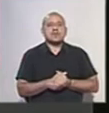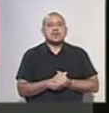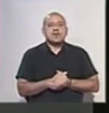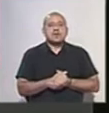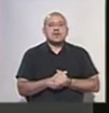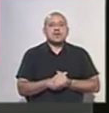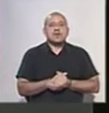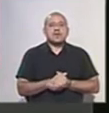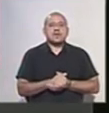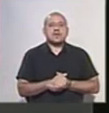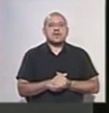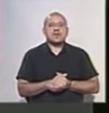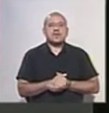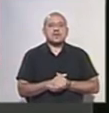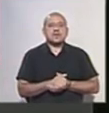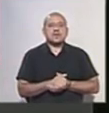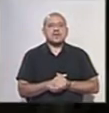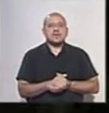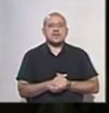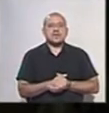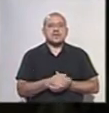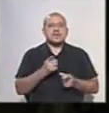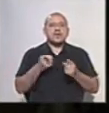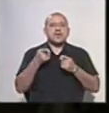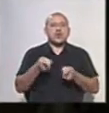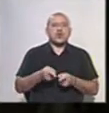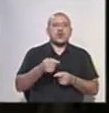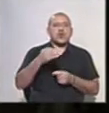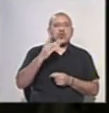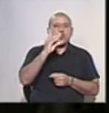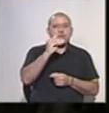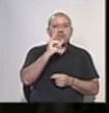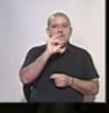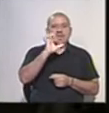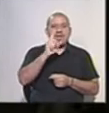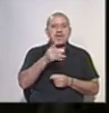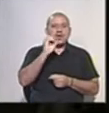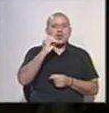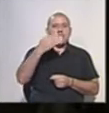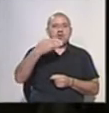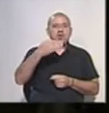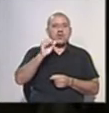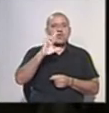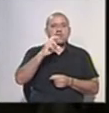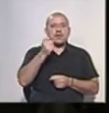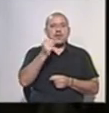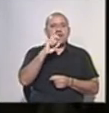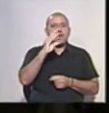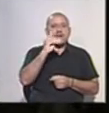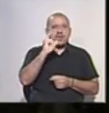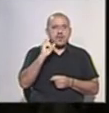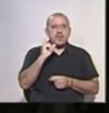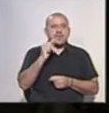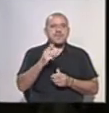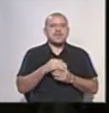Ahí está Alvarito, te estamos viendo. Exactamente, Majo, Sapo, estoy aquí con el señor Diego Berardi. ¿Me están viendo? Perfecto, y me están escuchando, espero también. Porque